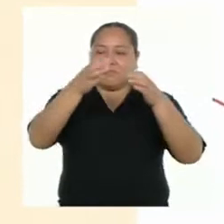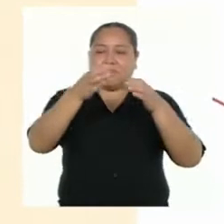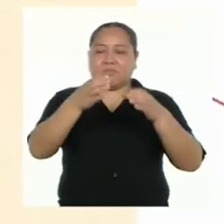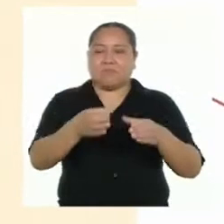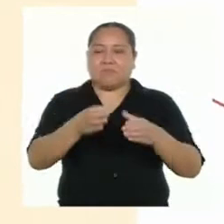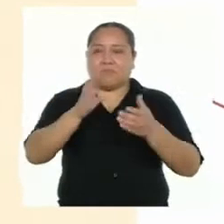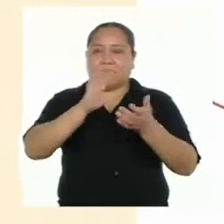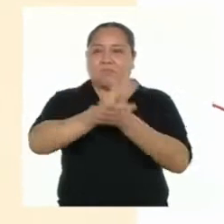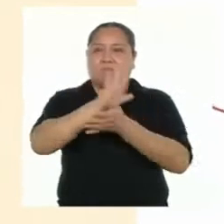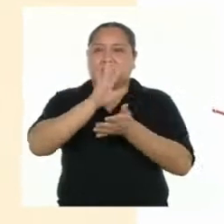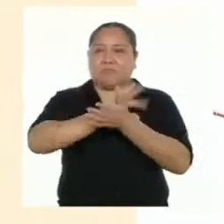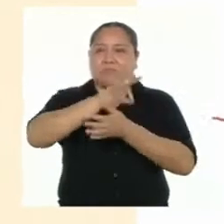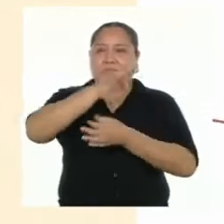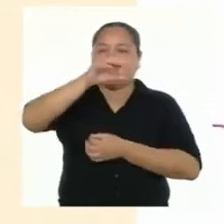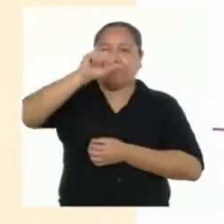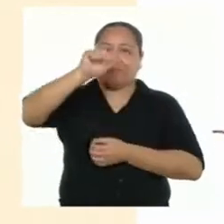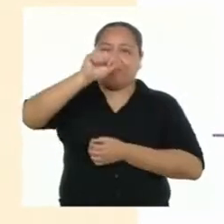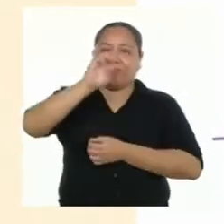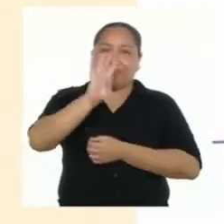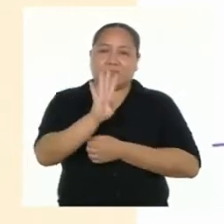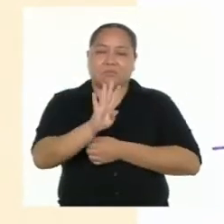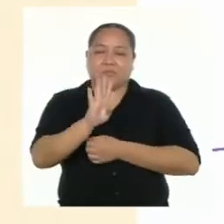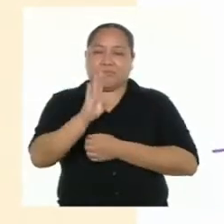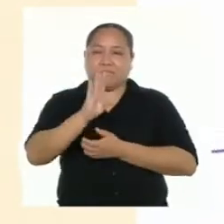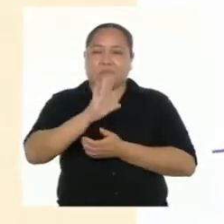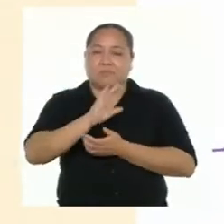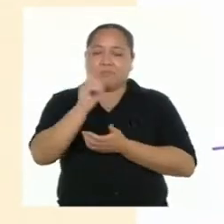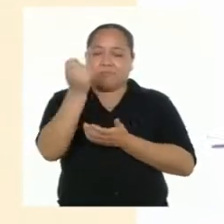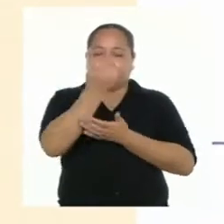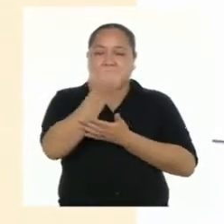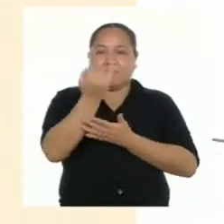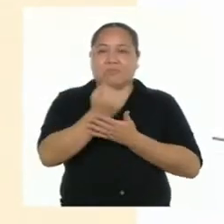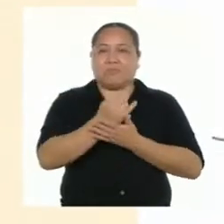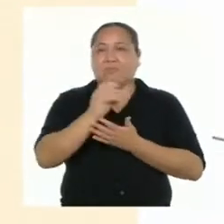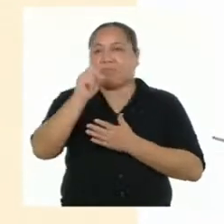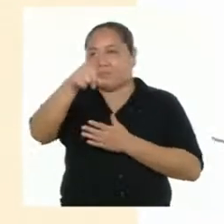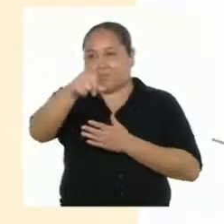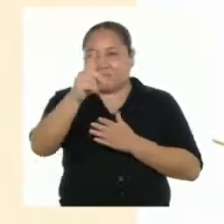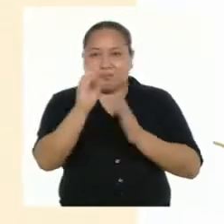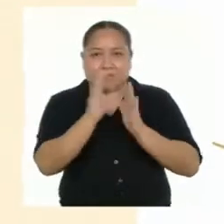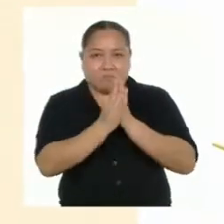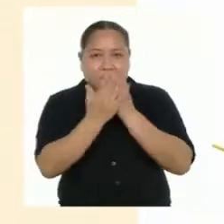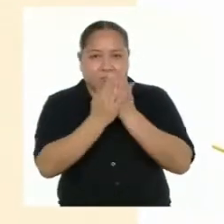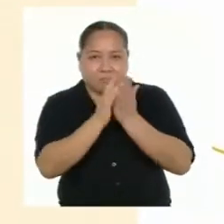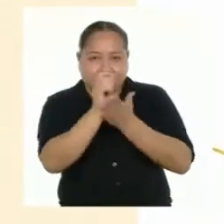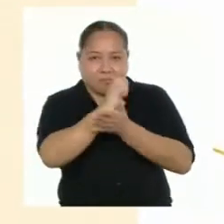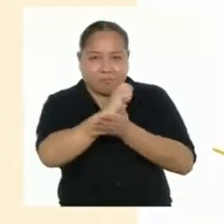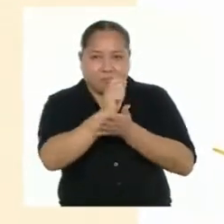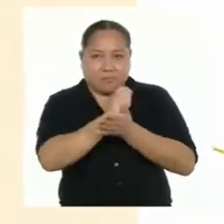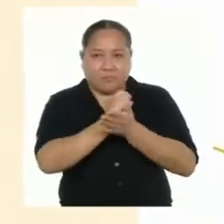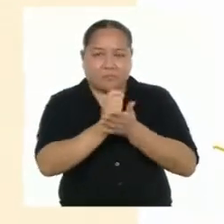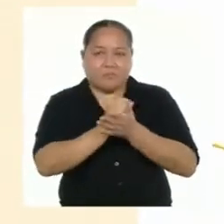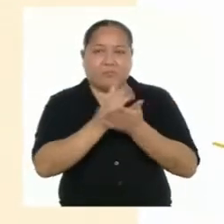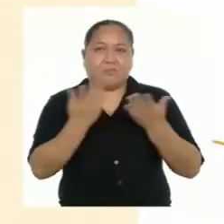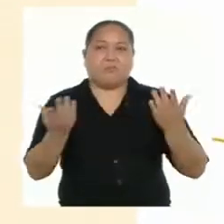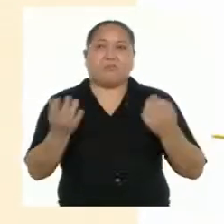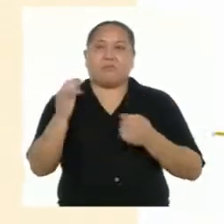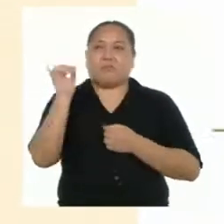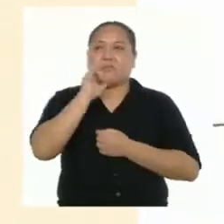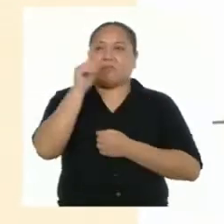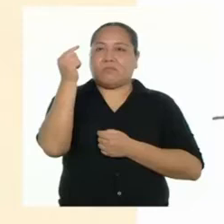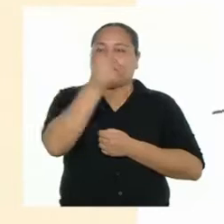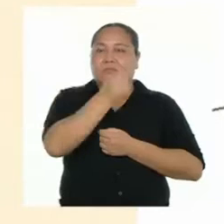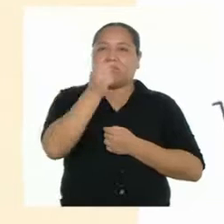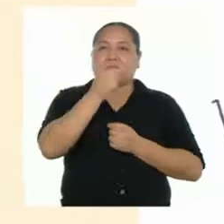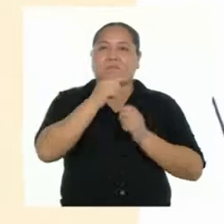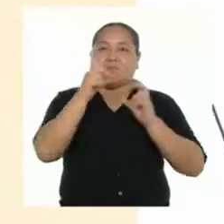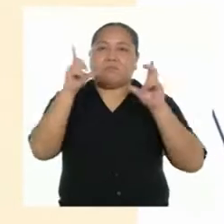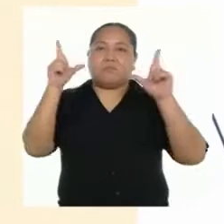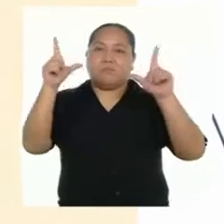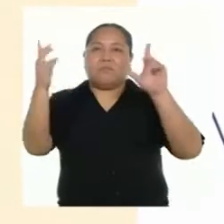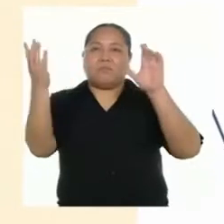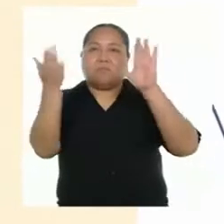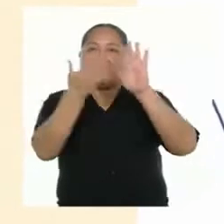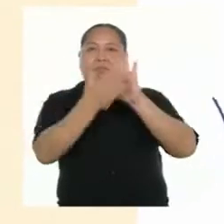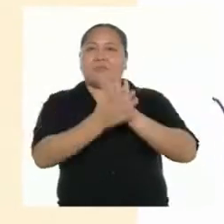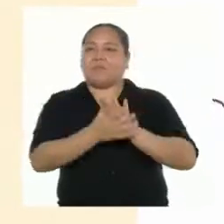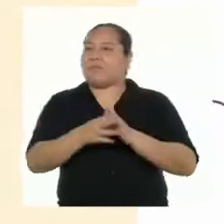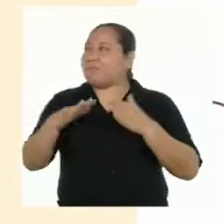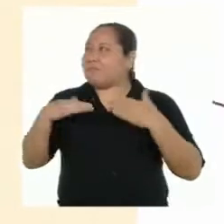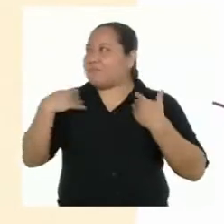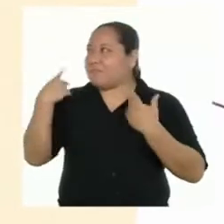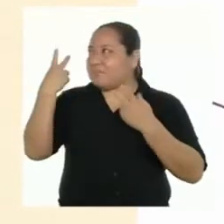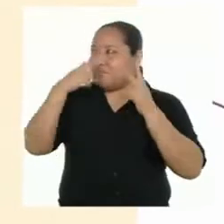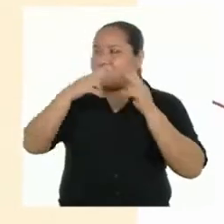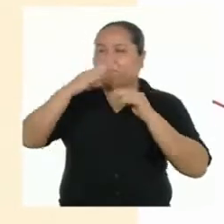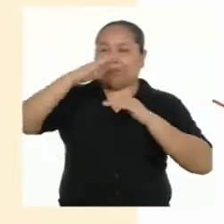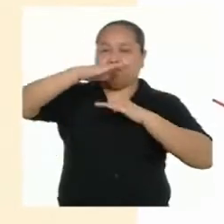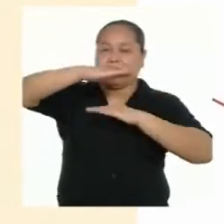tridimensional en una hoja de tamaño A4 o en el cuaderno de apuntes. En todo caso, tal como vemos en pantalla. Puedo ver las